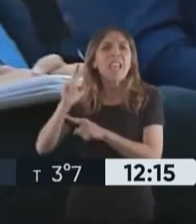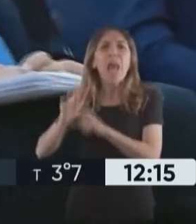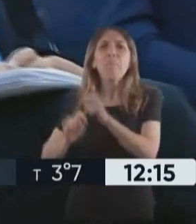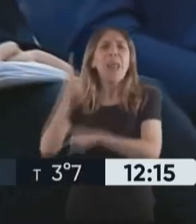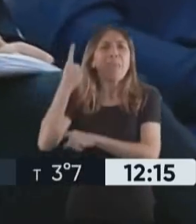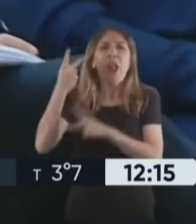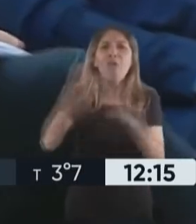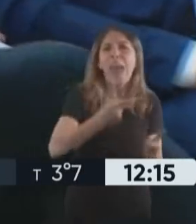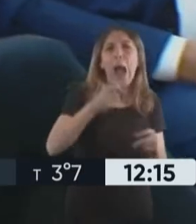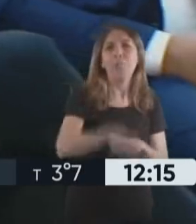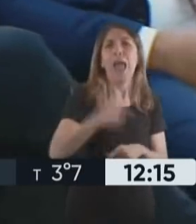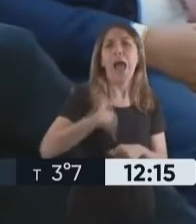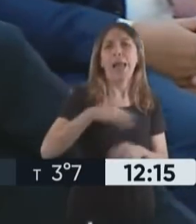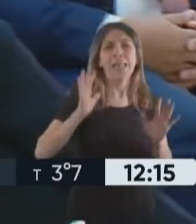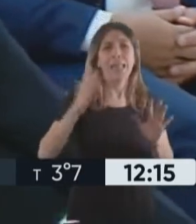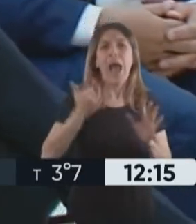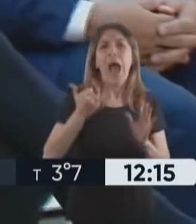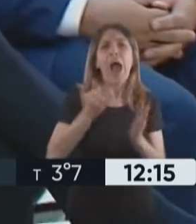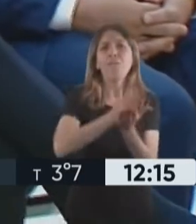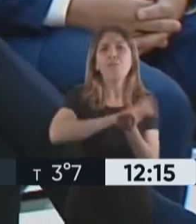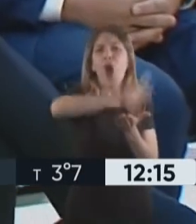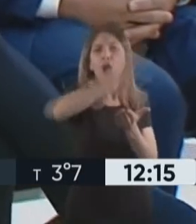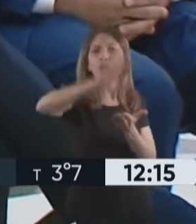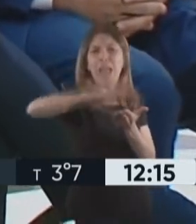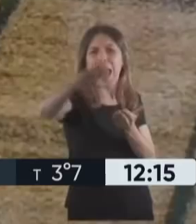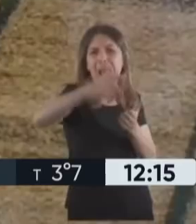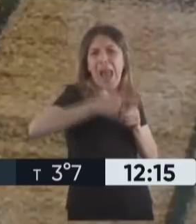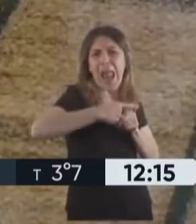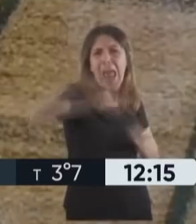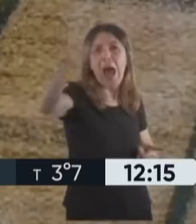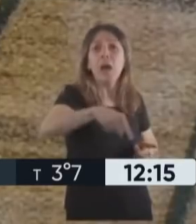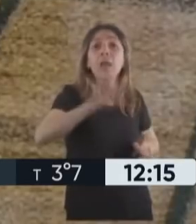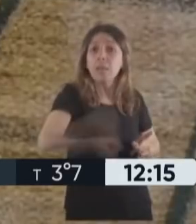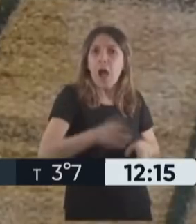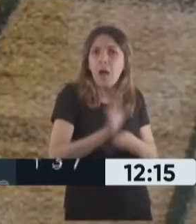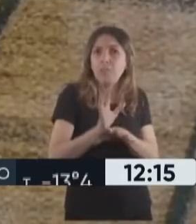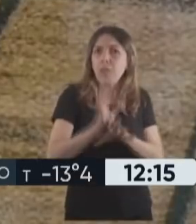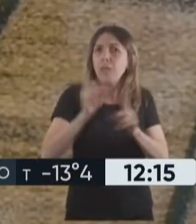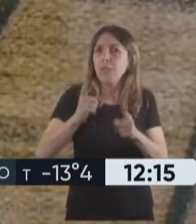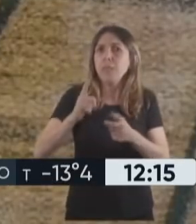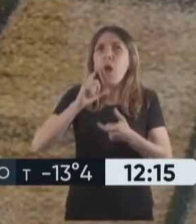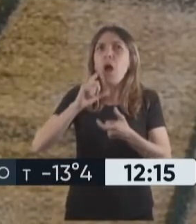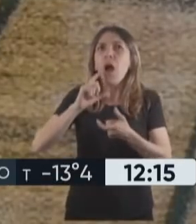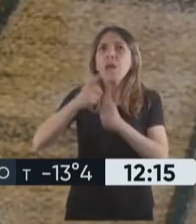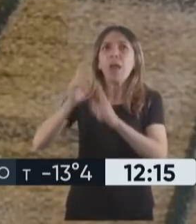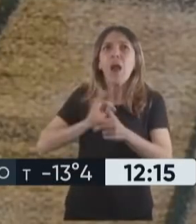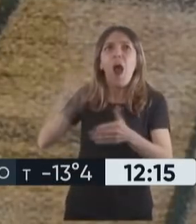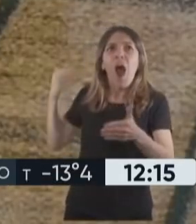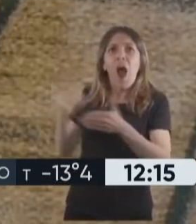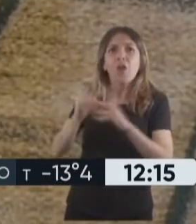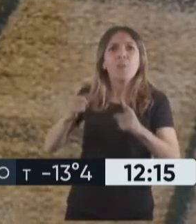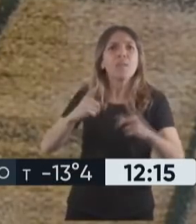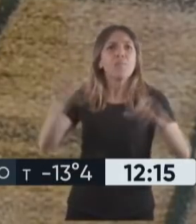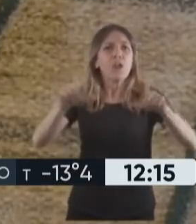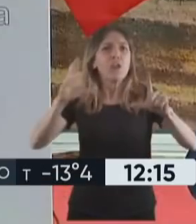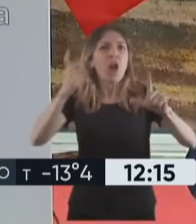visitan las argentinas tenemos una enorme frontera compartida pero además por temas de trayectoria personal siento como lo he dicho en medios de comunicación una